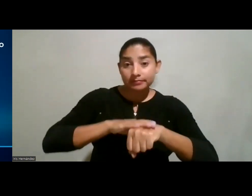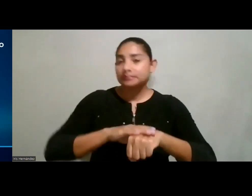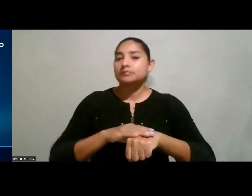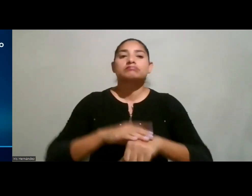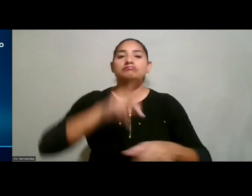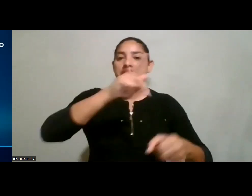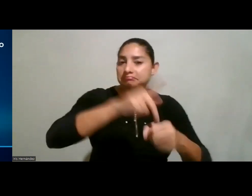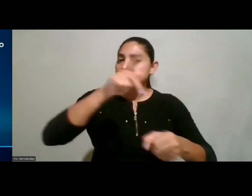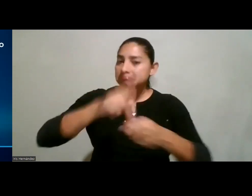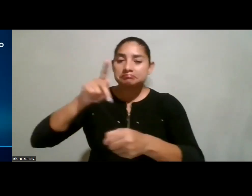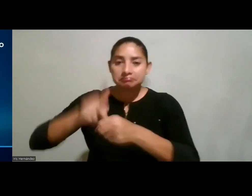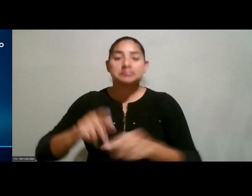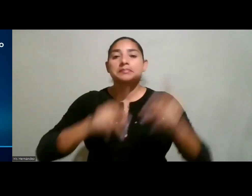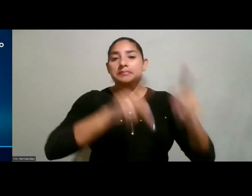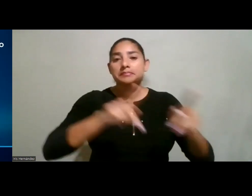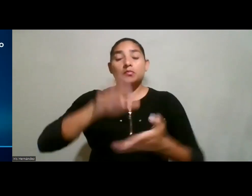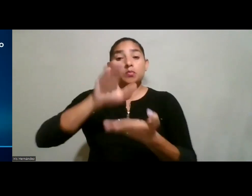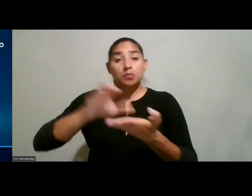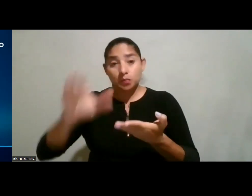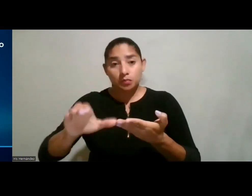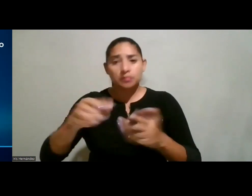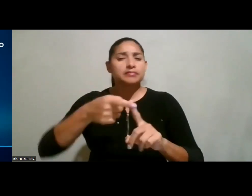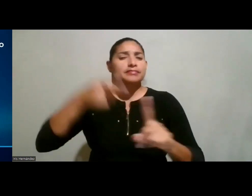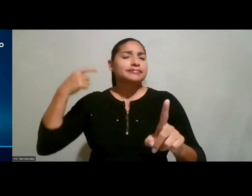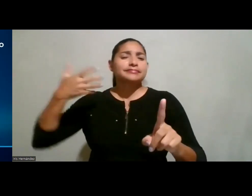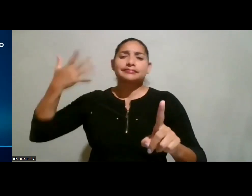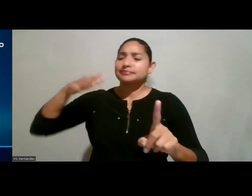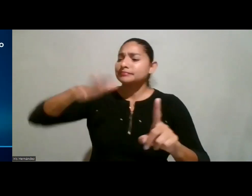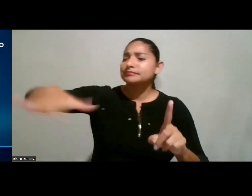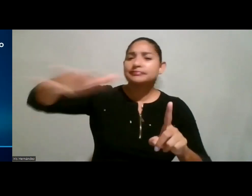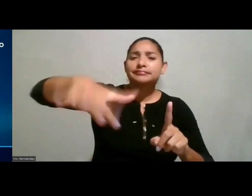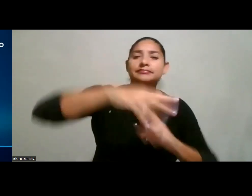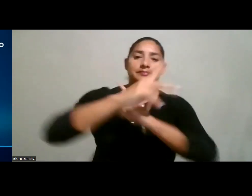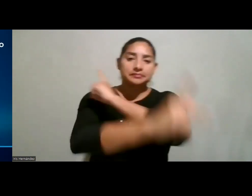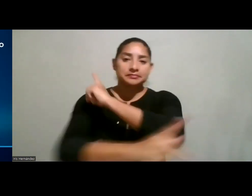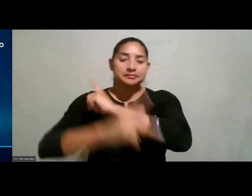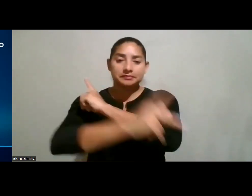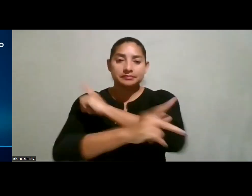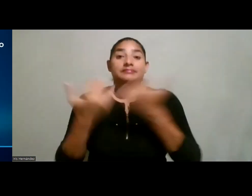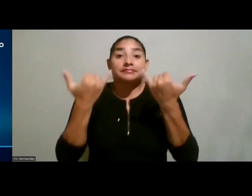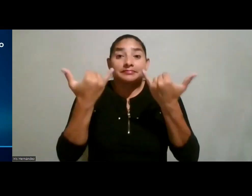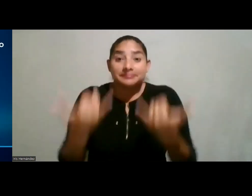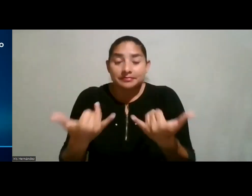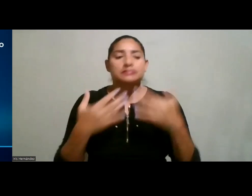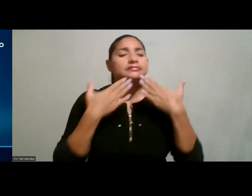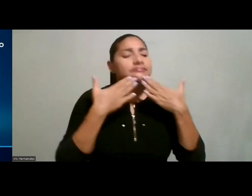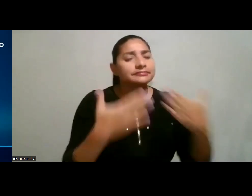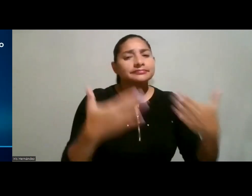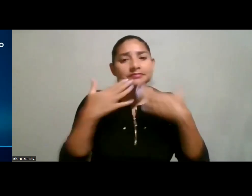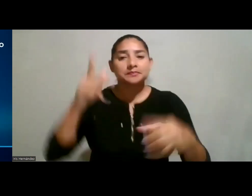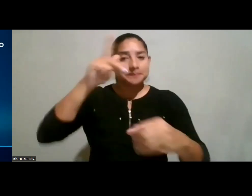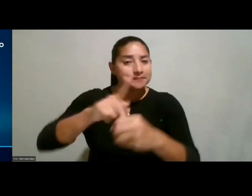participación de personas colegiadas desde diferentes regiones del país a quienes desde ya agradecemos su